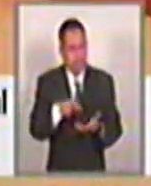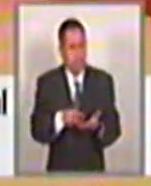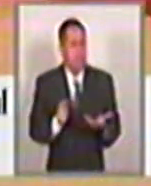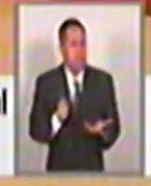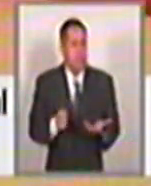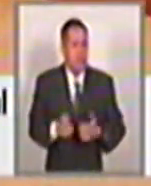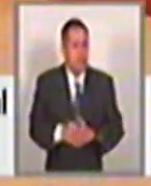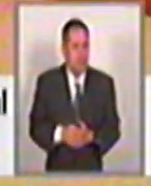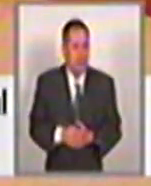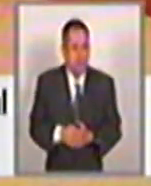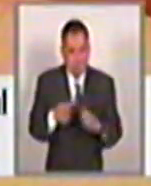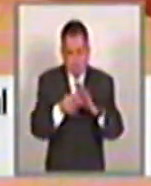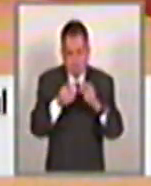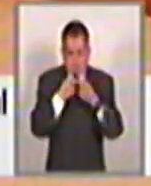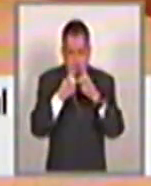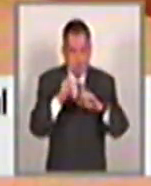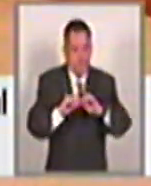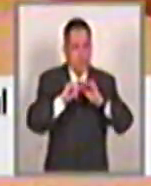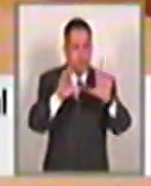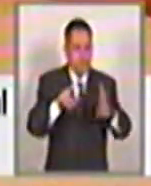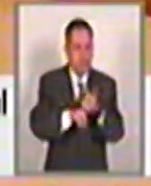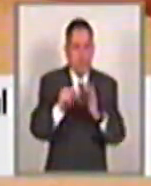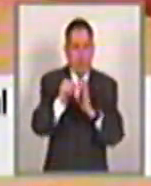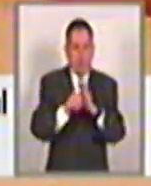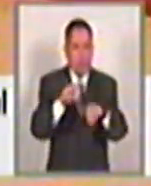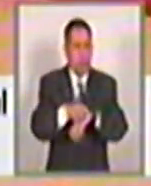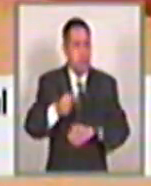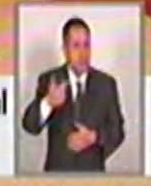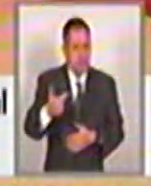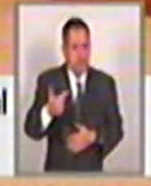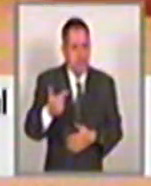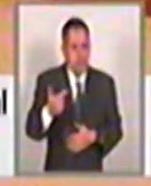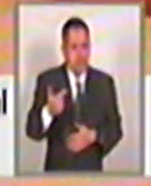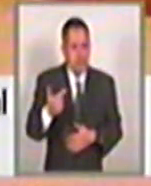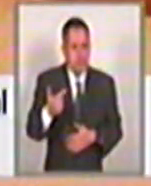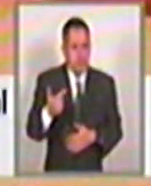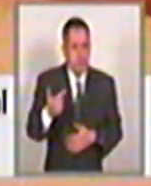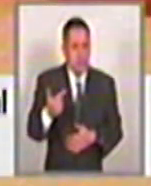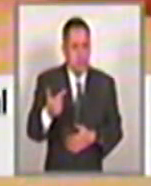que establecen claramente en el artículo 7º,